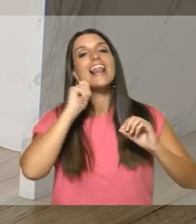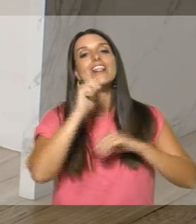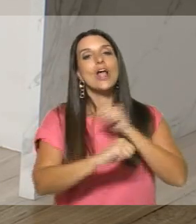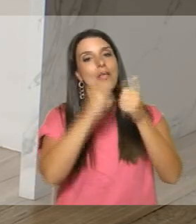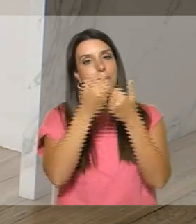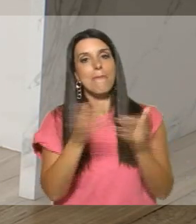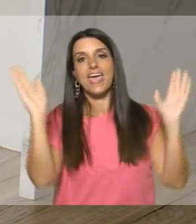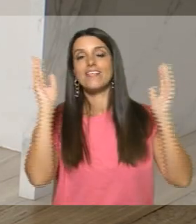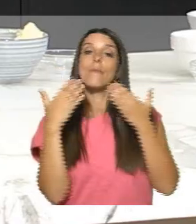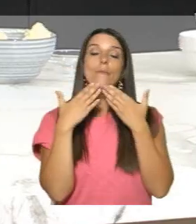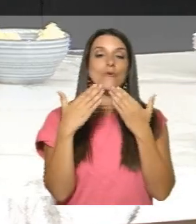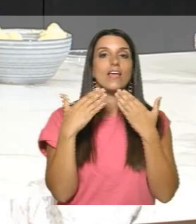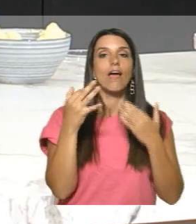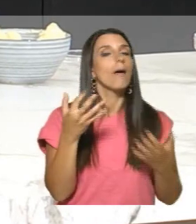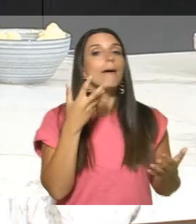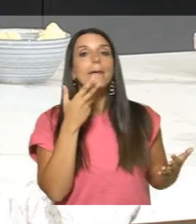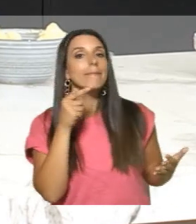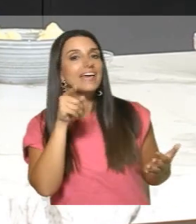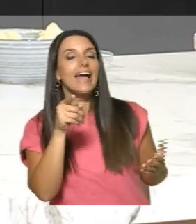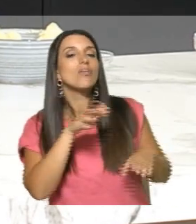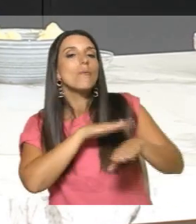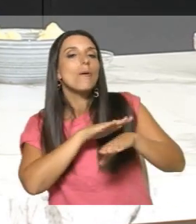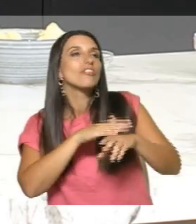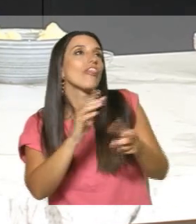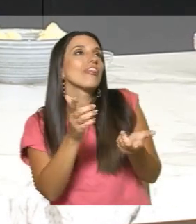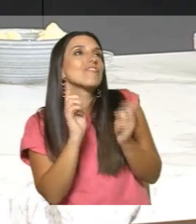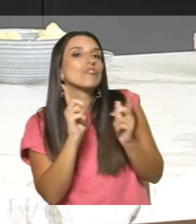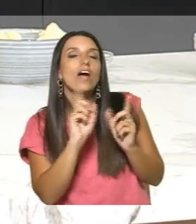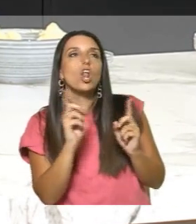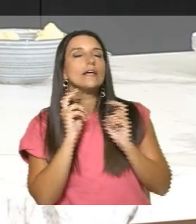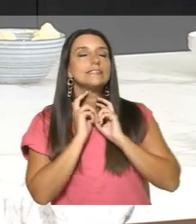A mí me parece genial eso de disfrutar del momento, es lo que decíamos, ¿no? No